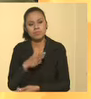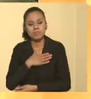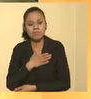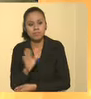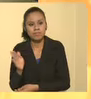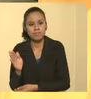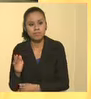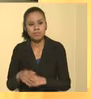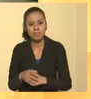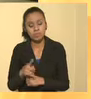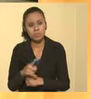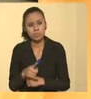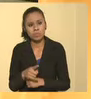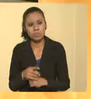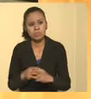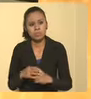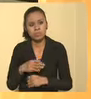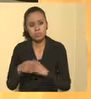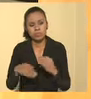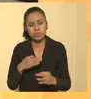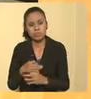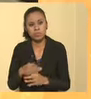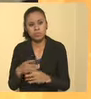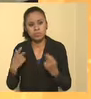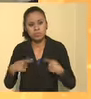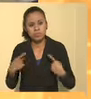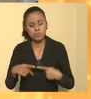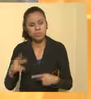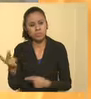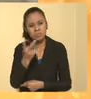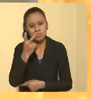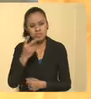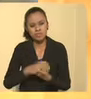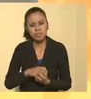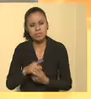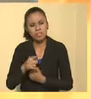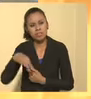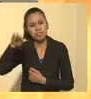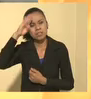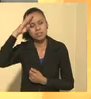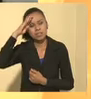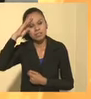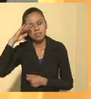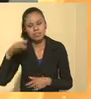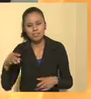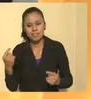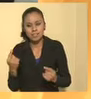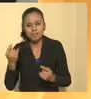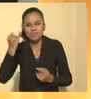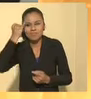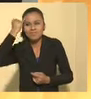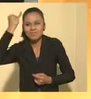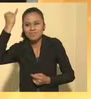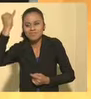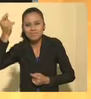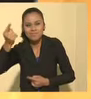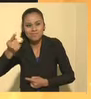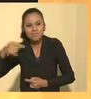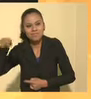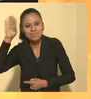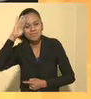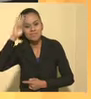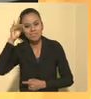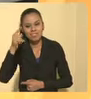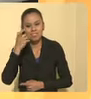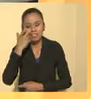bueno, seguramente ya toda la gente que nos está viendo ya tiene pensado en su mente qué ideas te va a proponer, qué